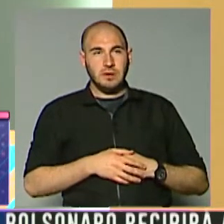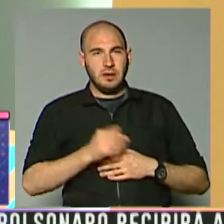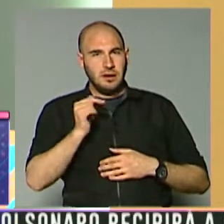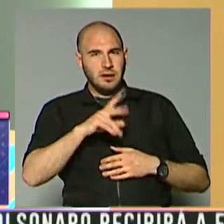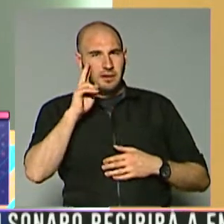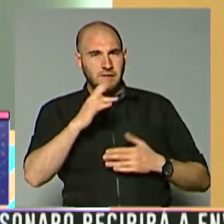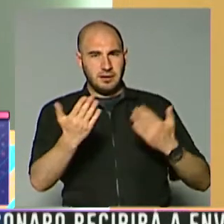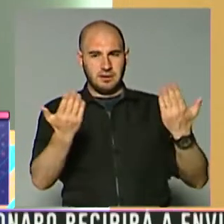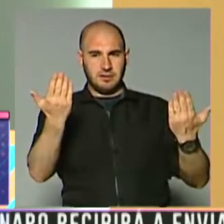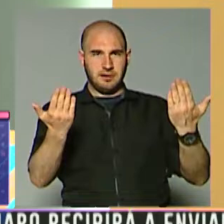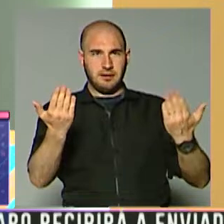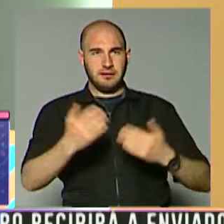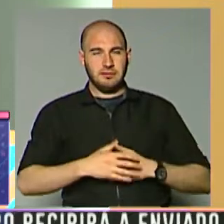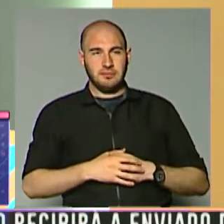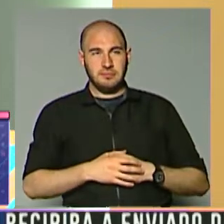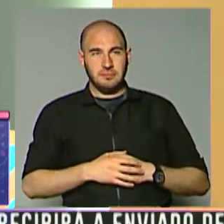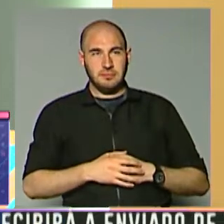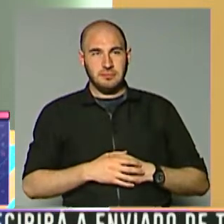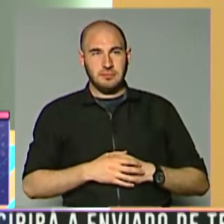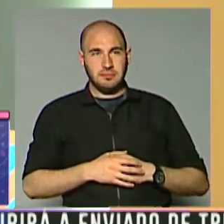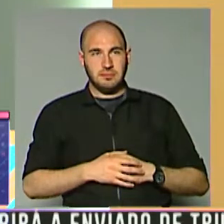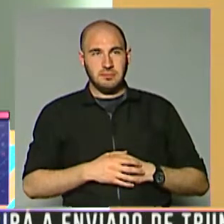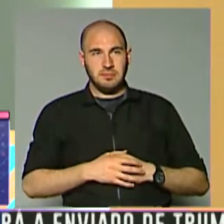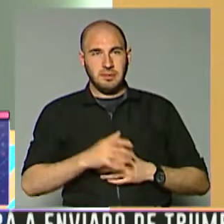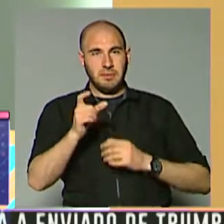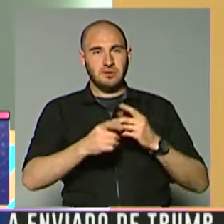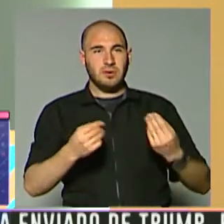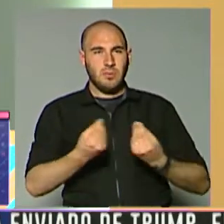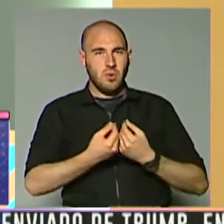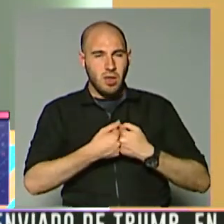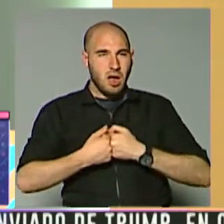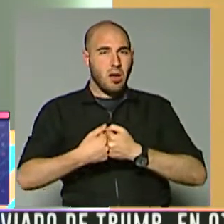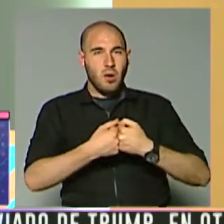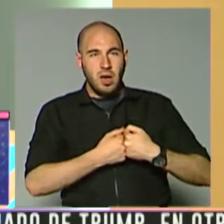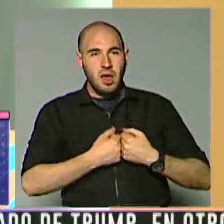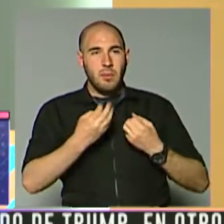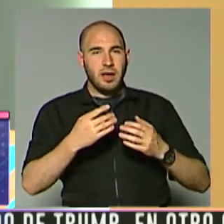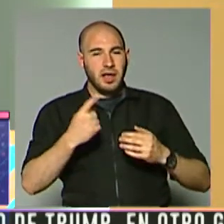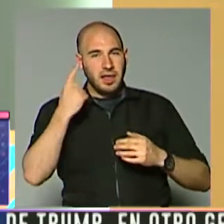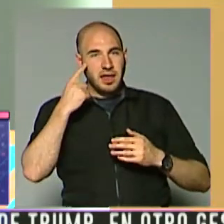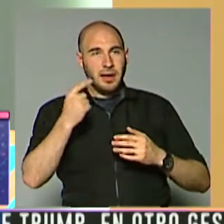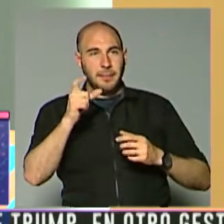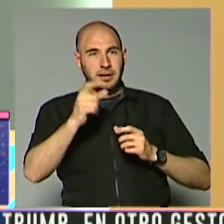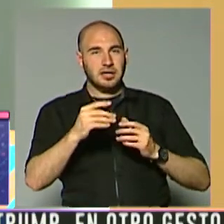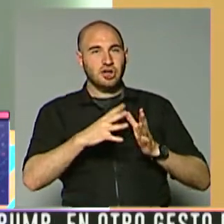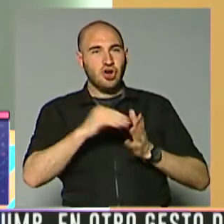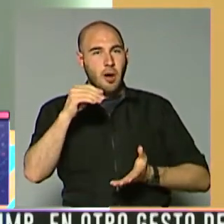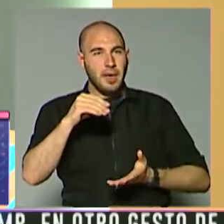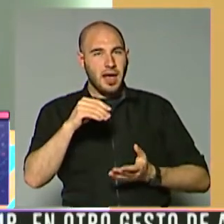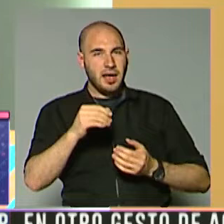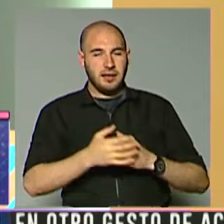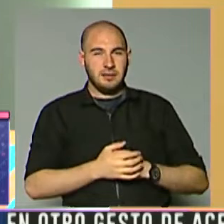mira y lo comparte con muchas personas porque el principal criterio para entender si hay plagio de una